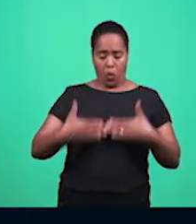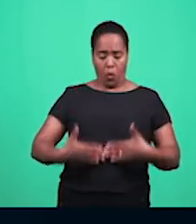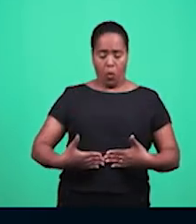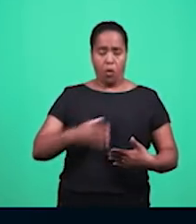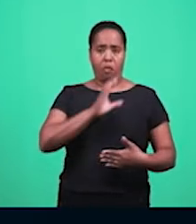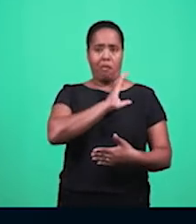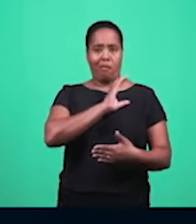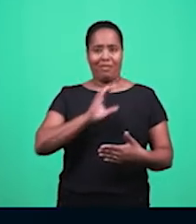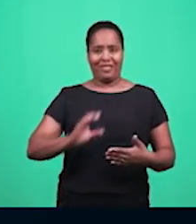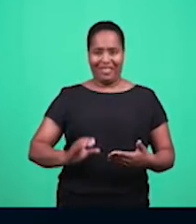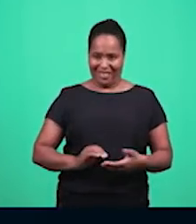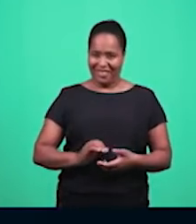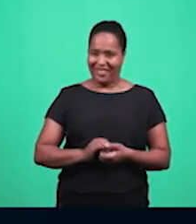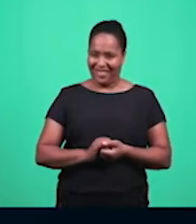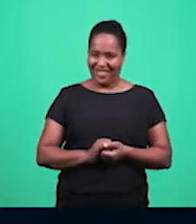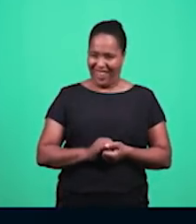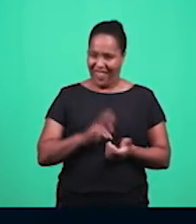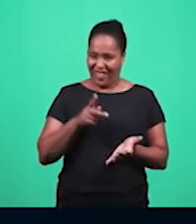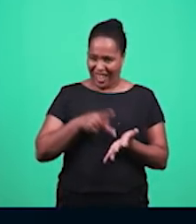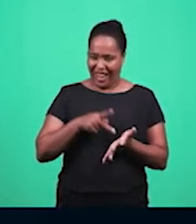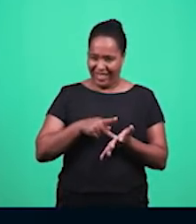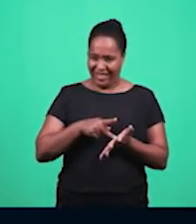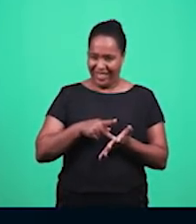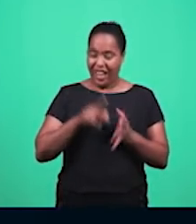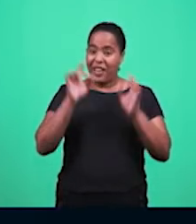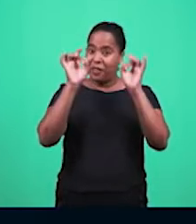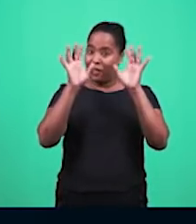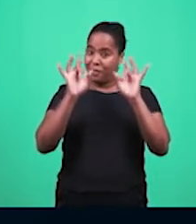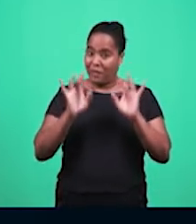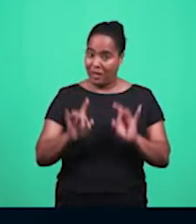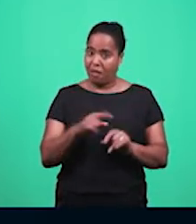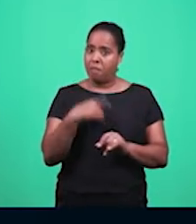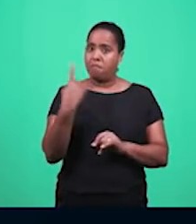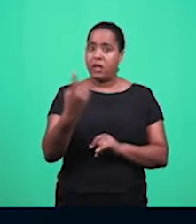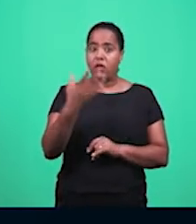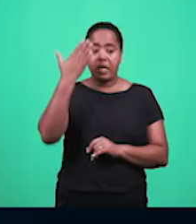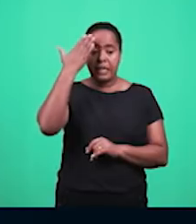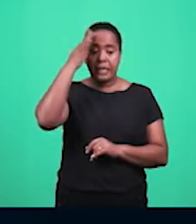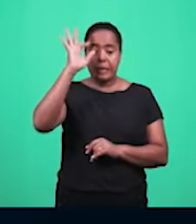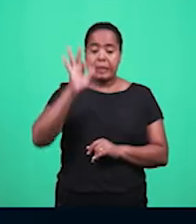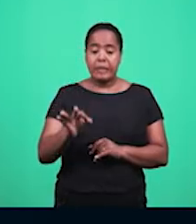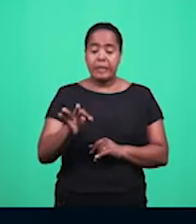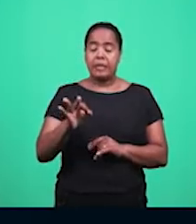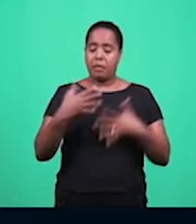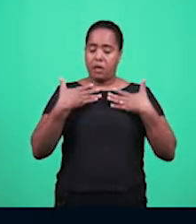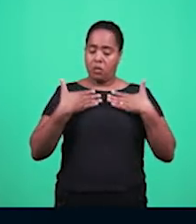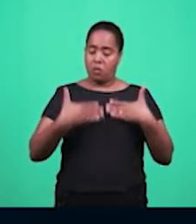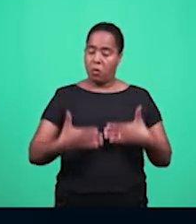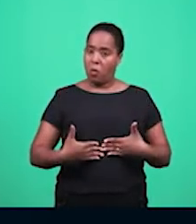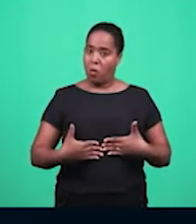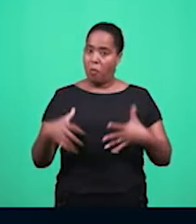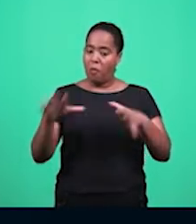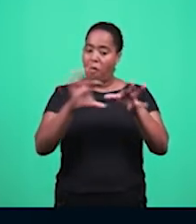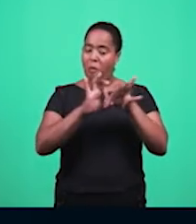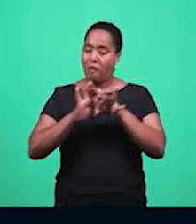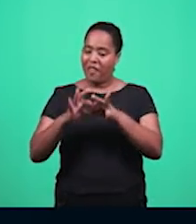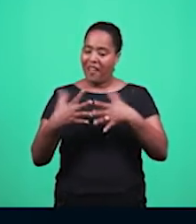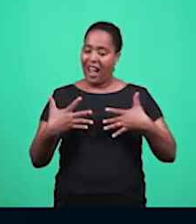no hay nada más especial para nosotros que discernir el cuerpo que es la comunión la alegría la manifestación del espíritu